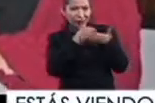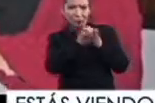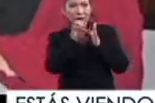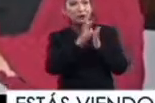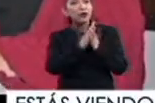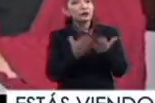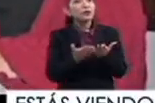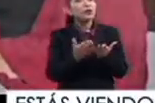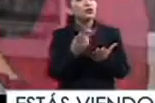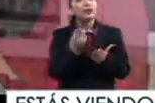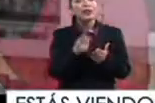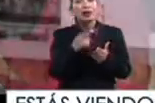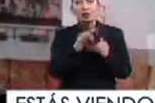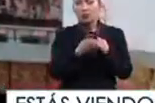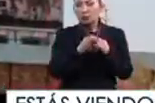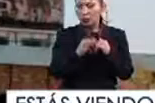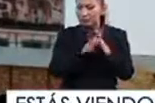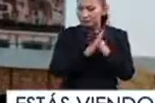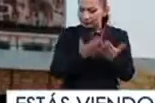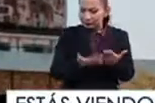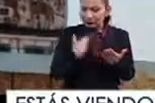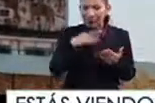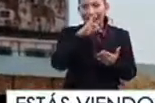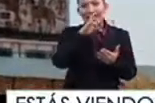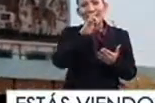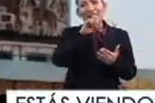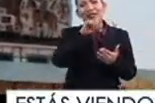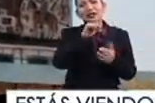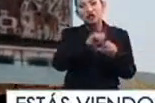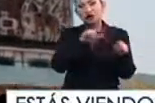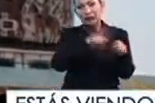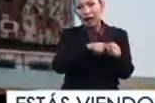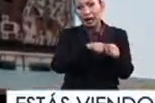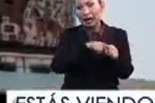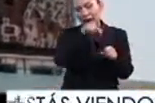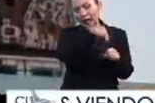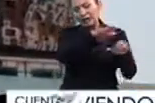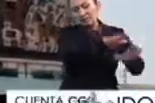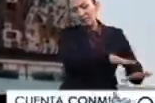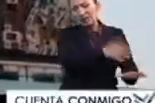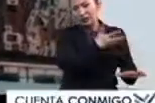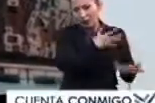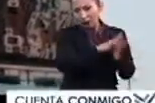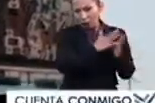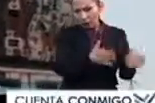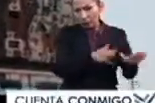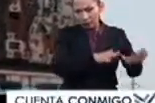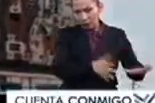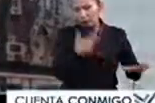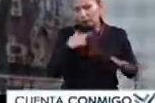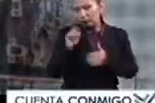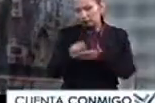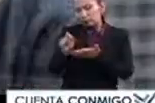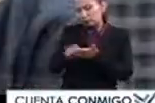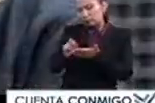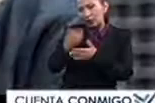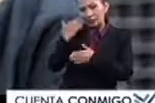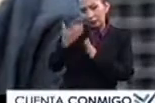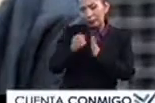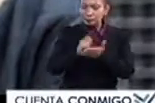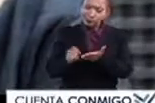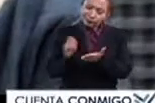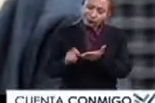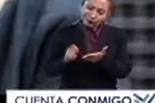libro de este último libro, las redes sociales. Estaba ahí. Estaba ahí, tenía yo un libro que estaba yo escribiendo durante mucho